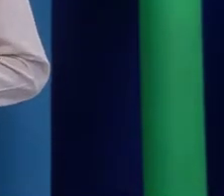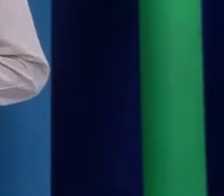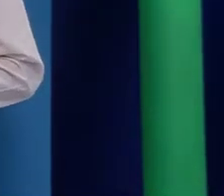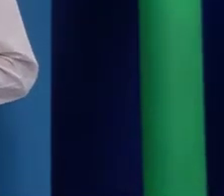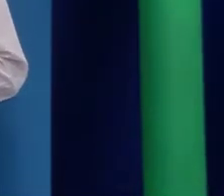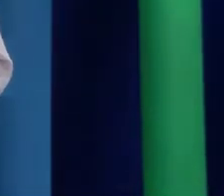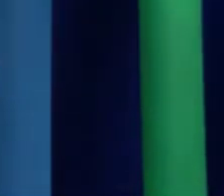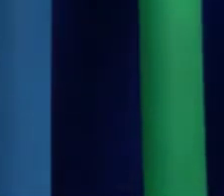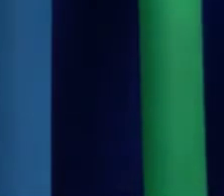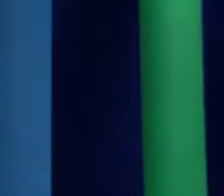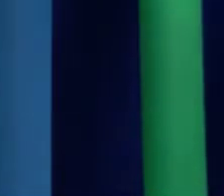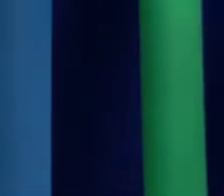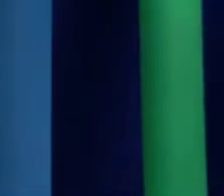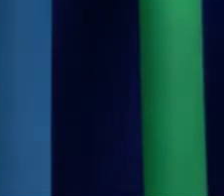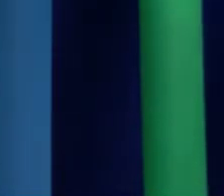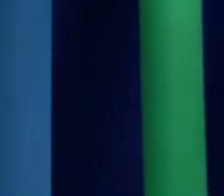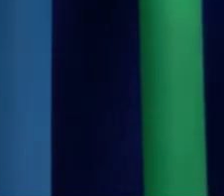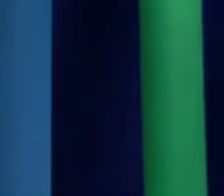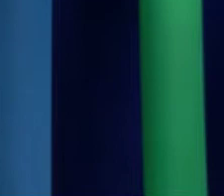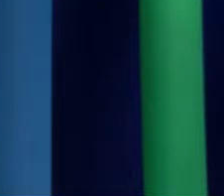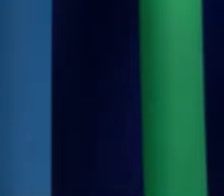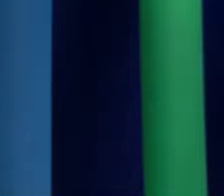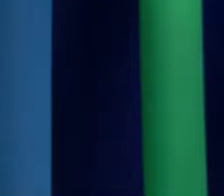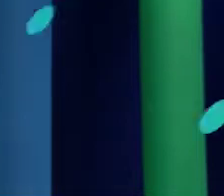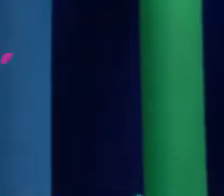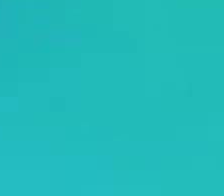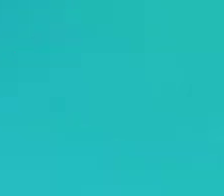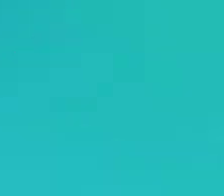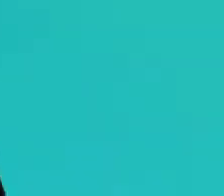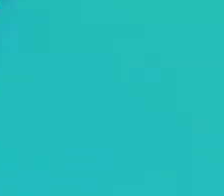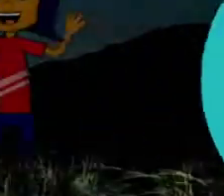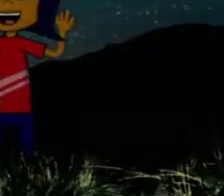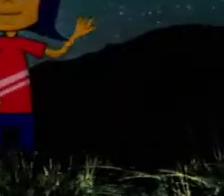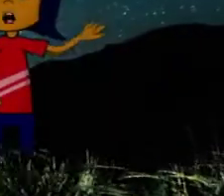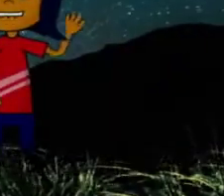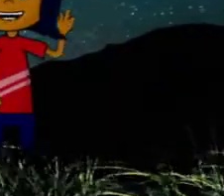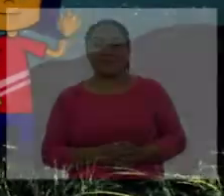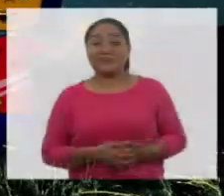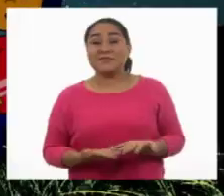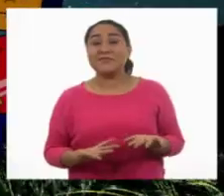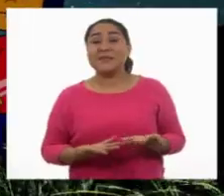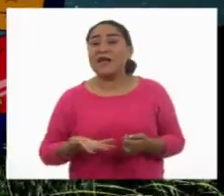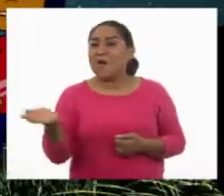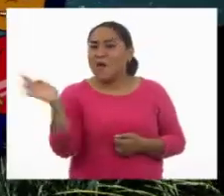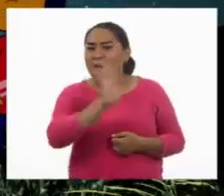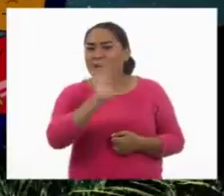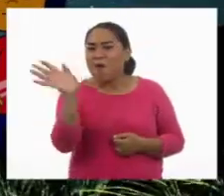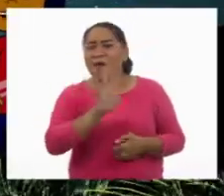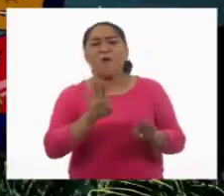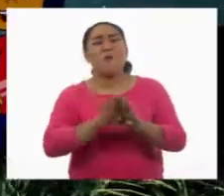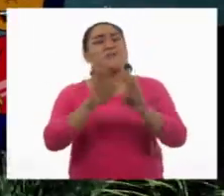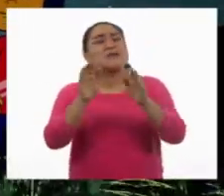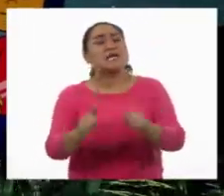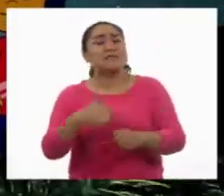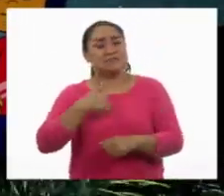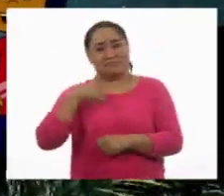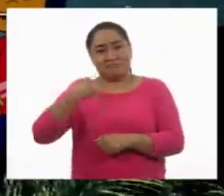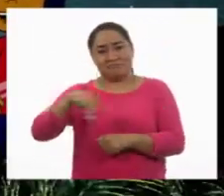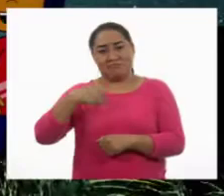tiktokase, tikchichihuase, cuali, huenyolcayo. Hola, ¿cómo estás? Soy